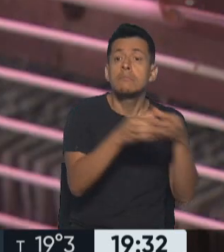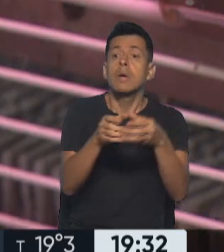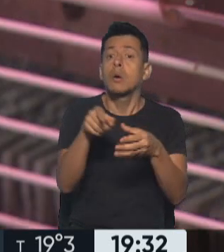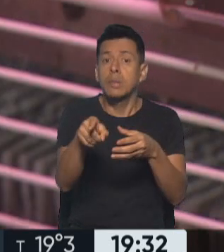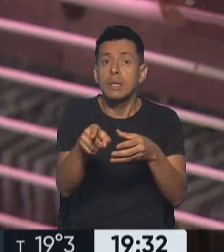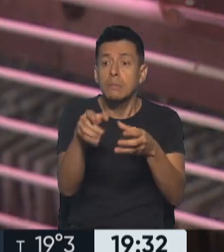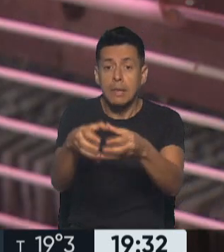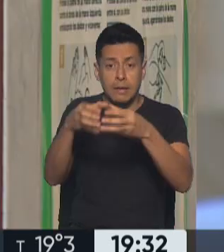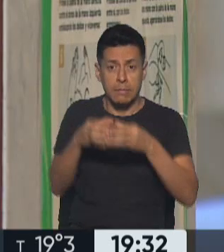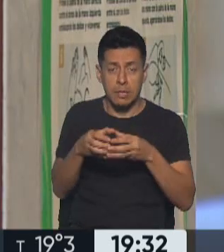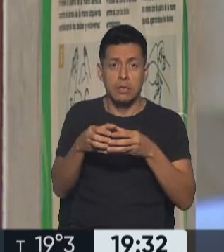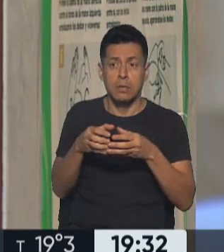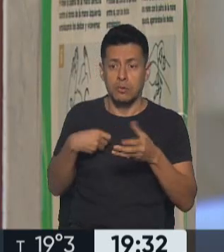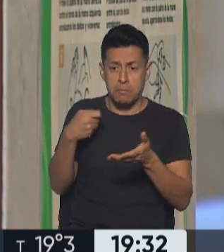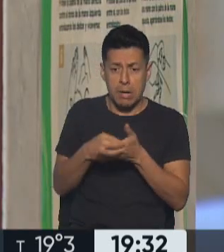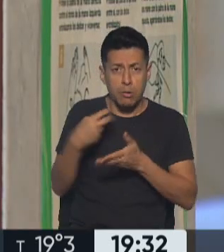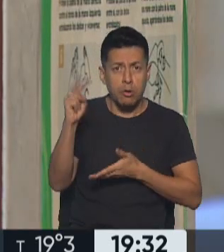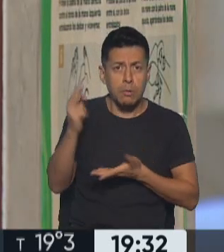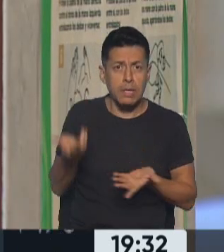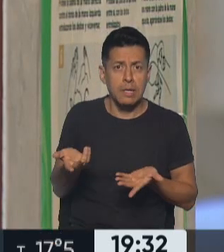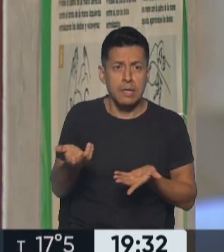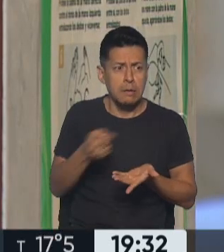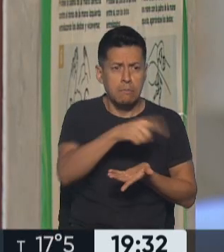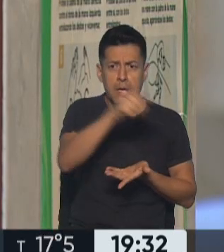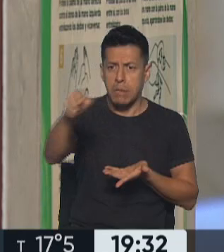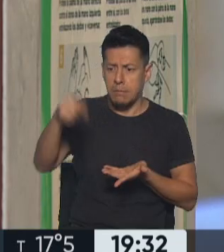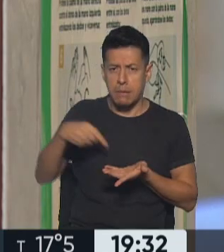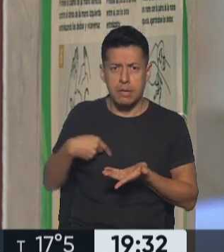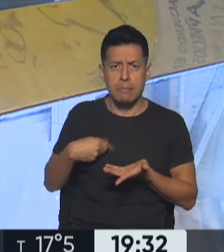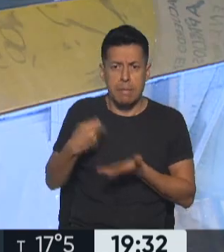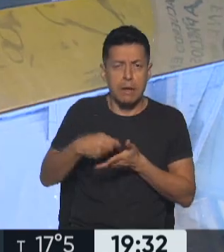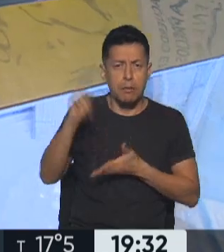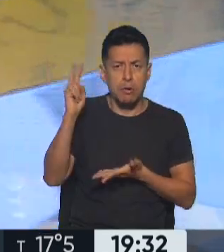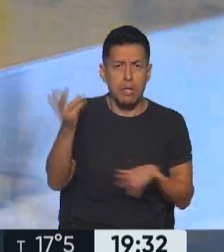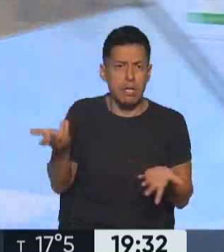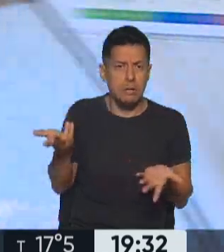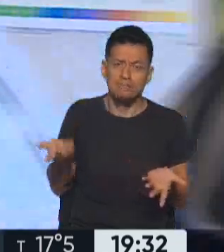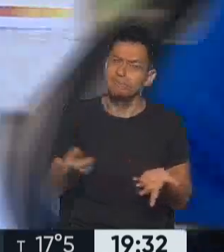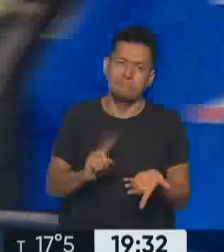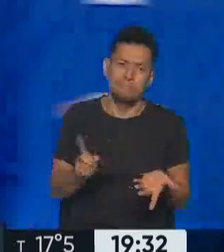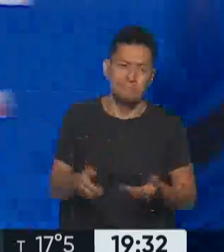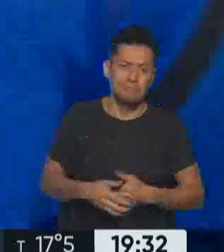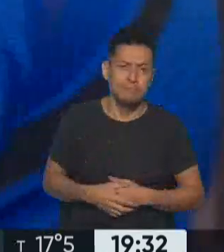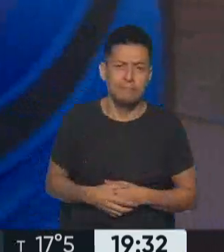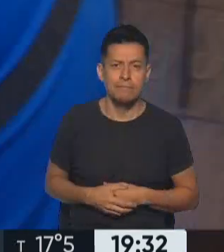usted me lo da a mí y yo estoy pagando el doble por un melón que circuló como una pelota de fútbol entre tres personas